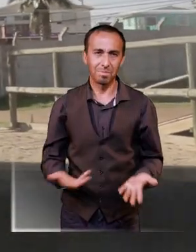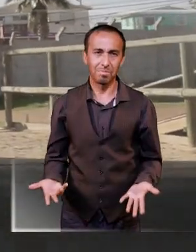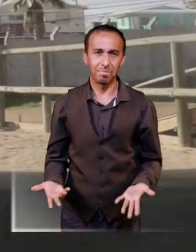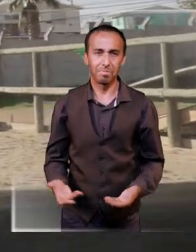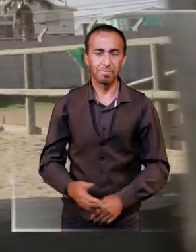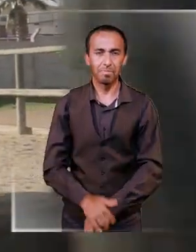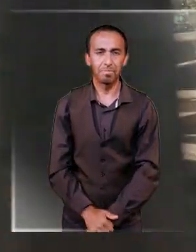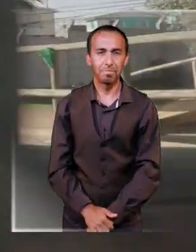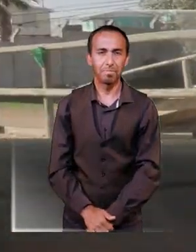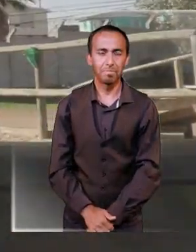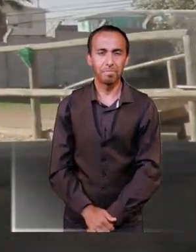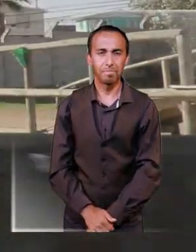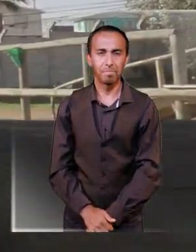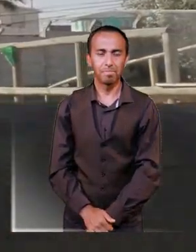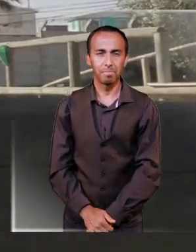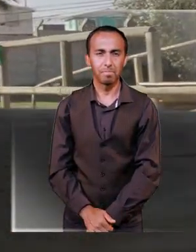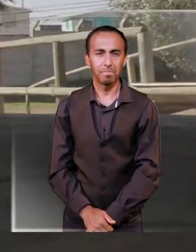¿Qué es?